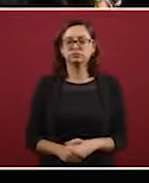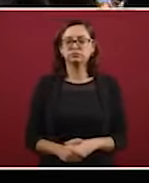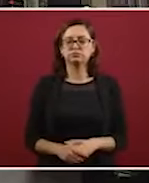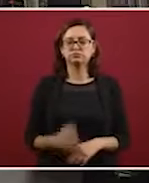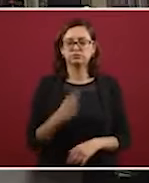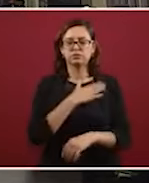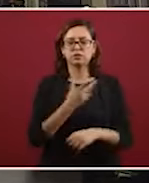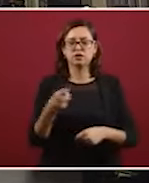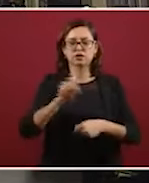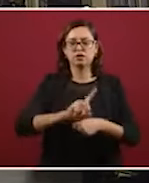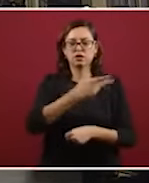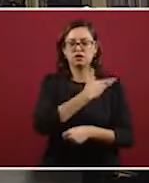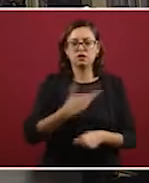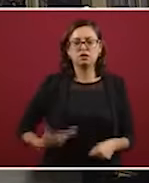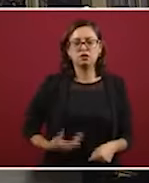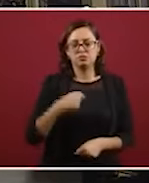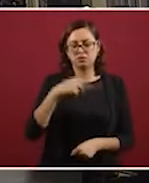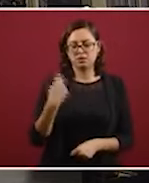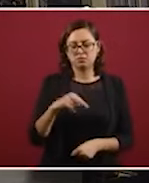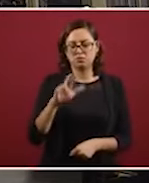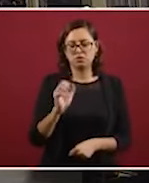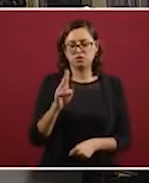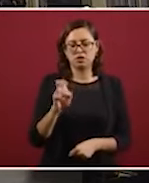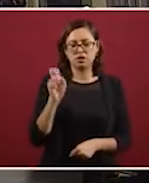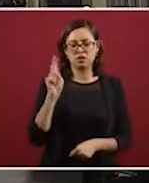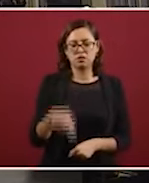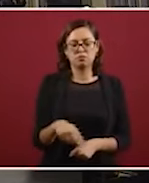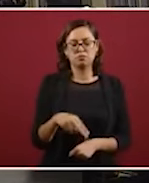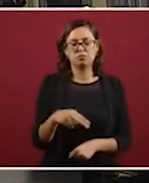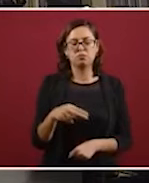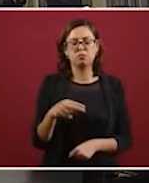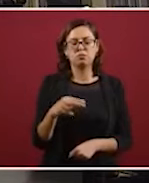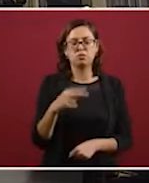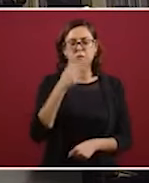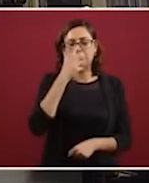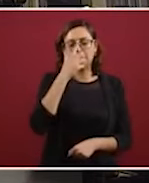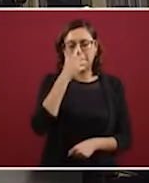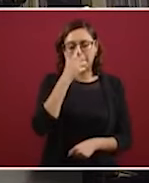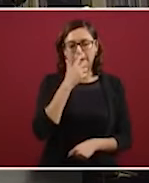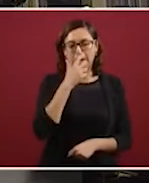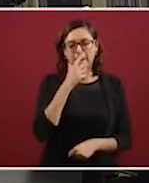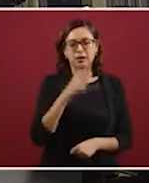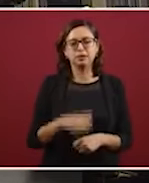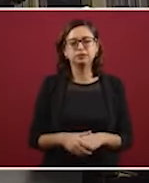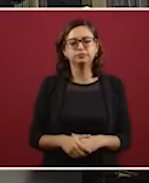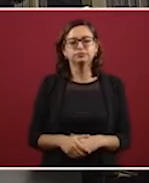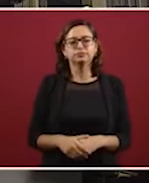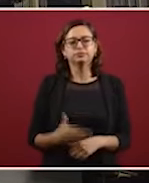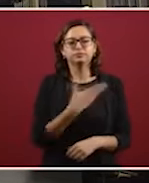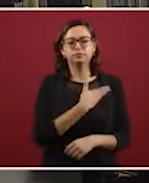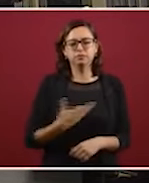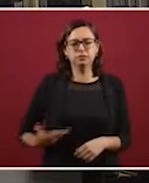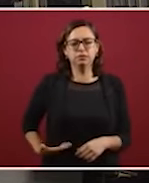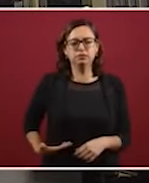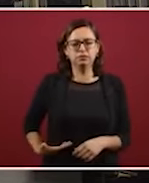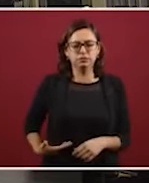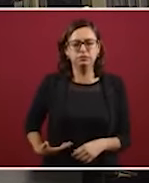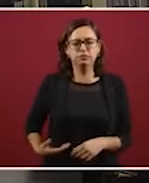Muy buenos días, presidente. Ramón Flores, corresponsal de Los Ángeles Press de Guadalupe Lizárraga. Presidente, su gobierno está